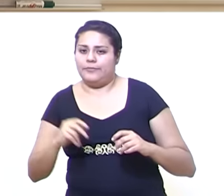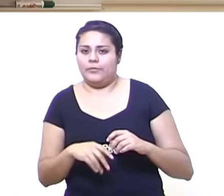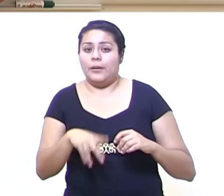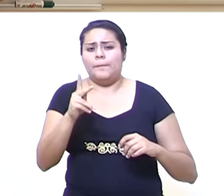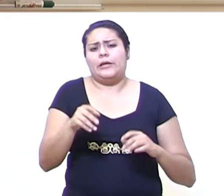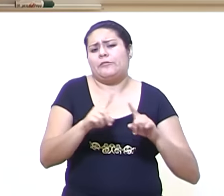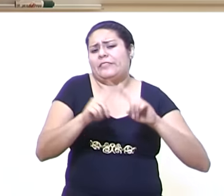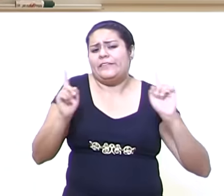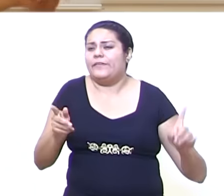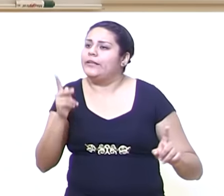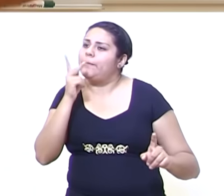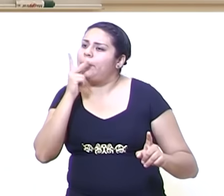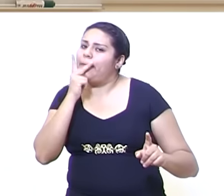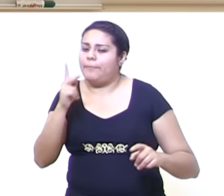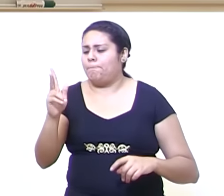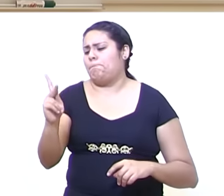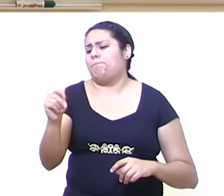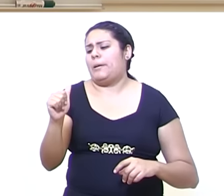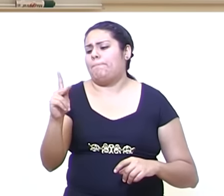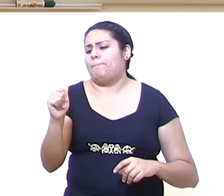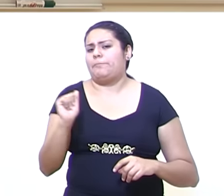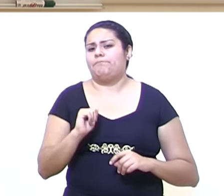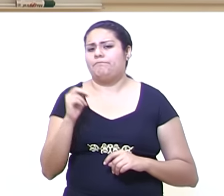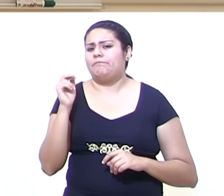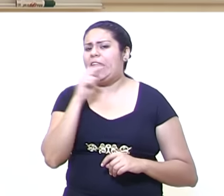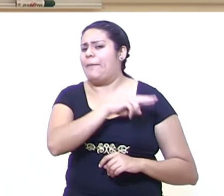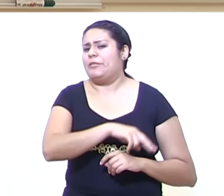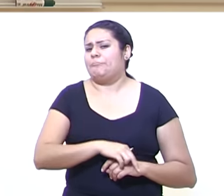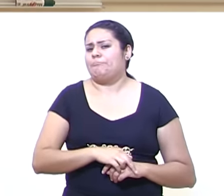libro tiene 2 sílabas.